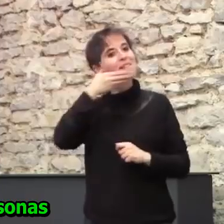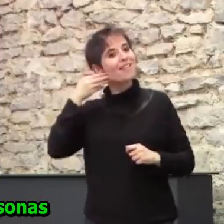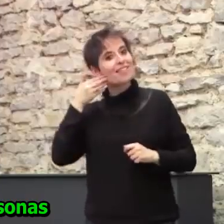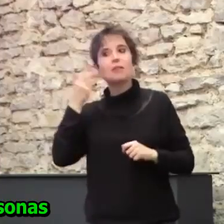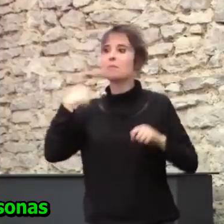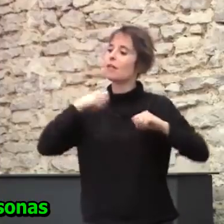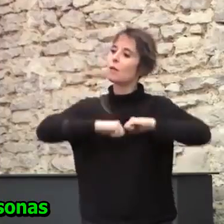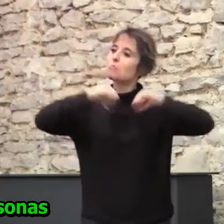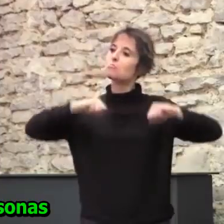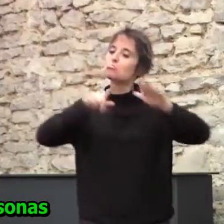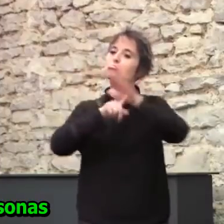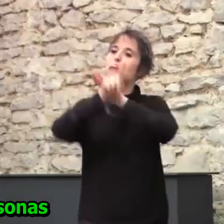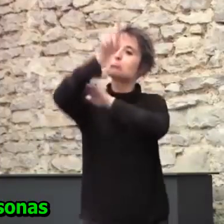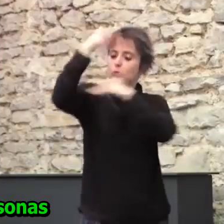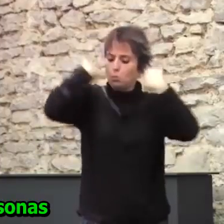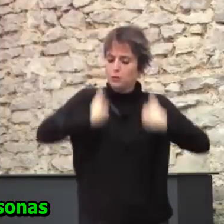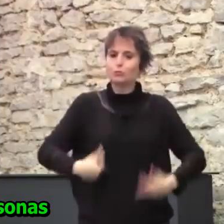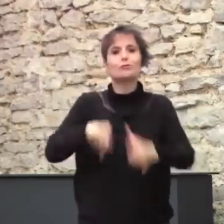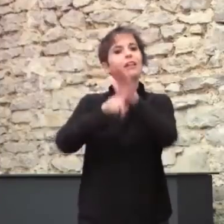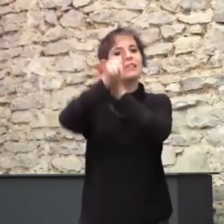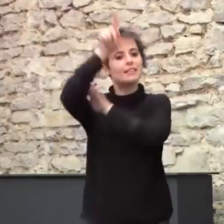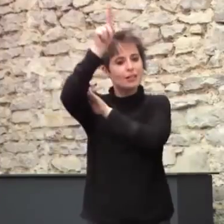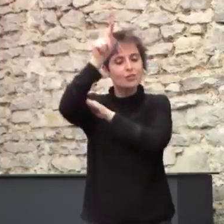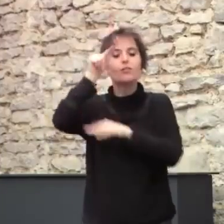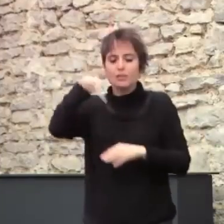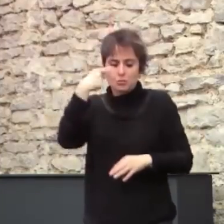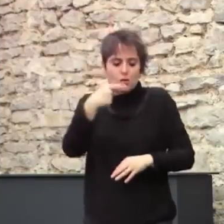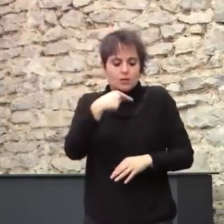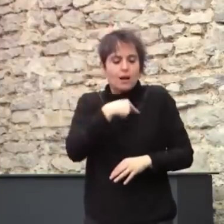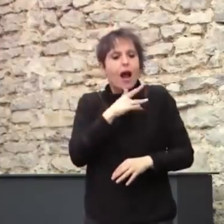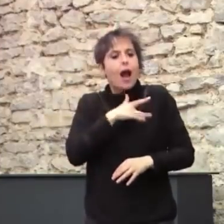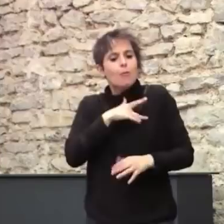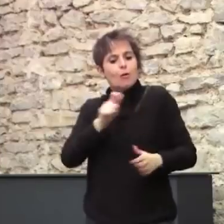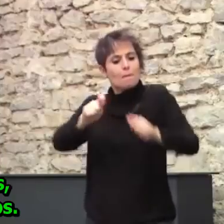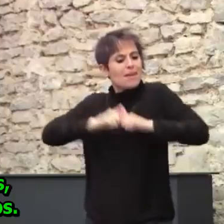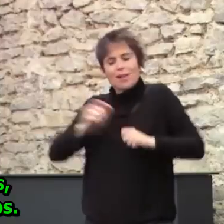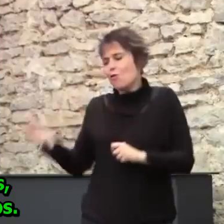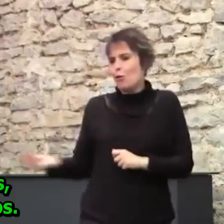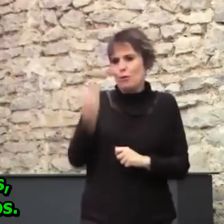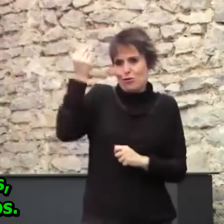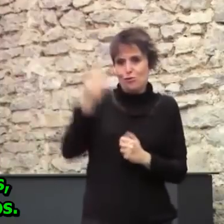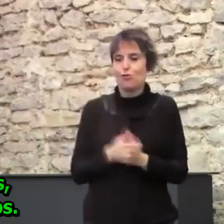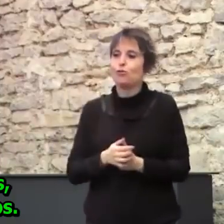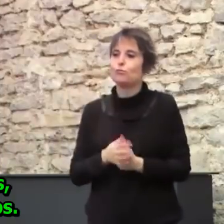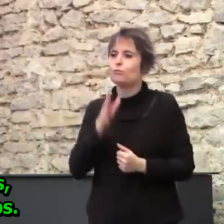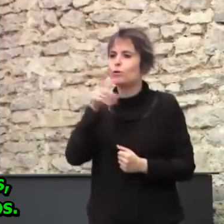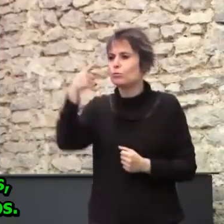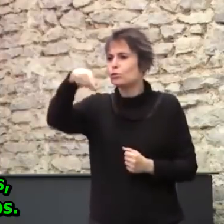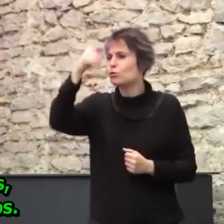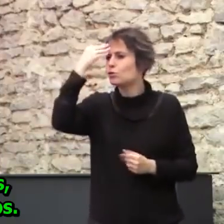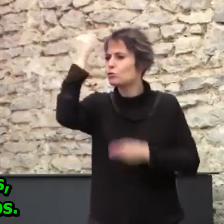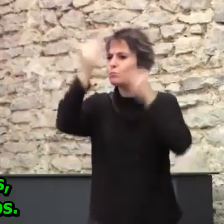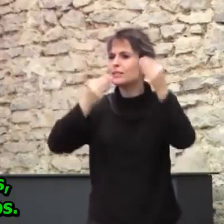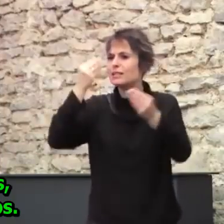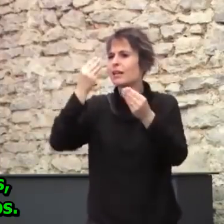haga crecer, que nos haga desarrollarnos como personas y que saque lo mejor de nosotras y de nosotros, porque pensar, por ejemplo, en los inicios